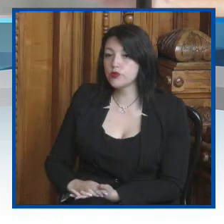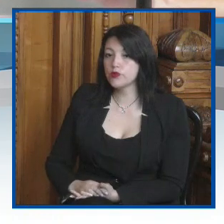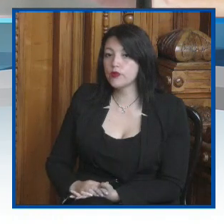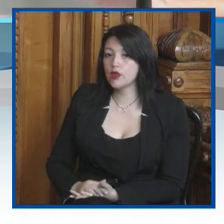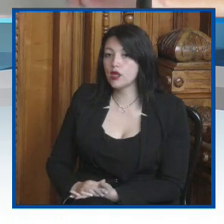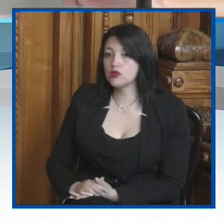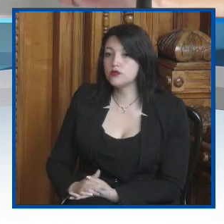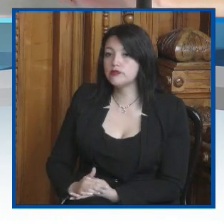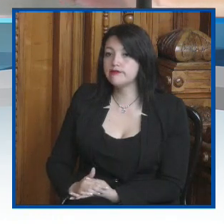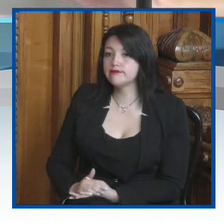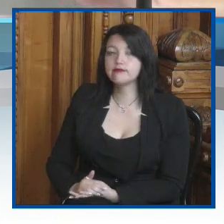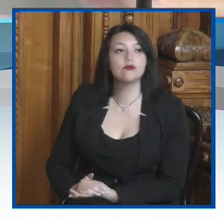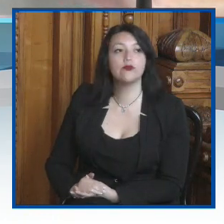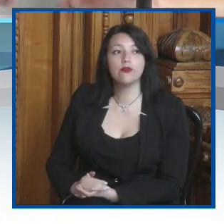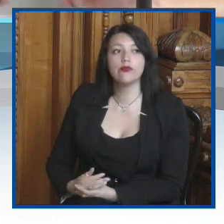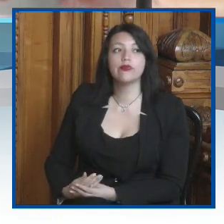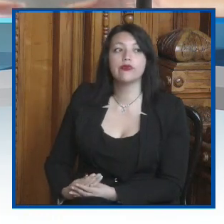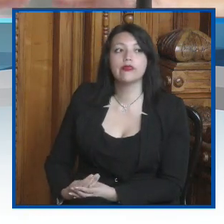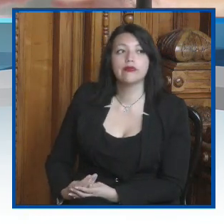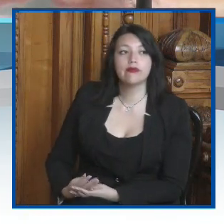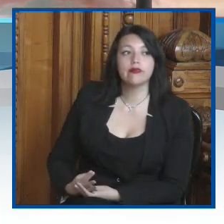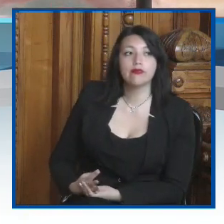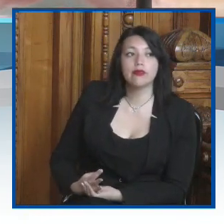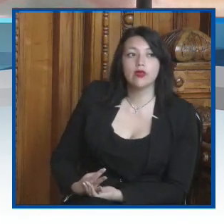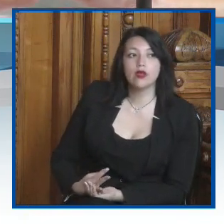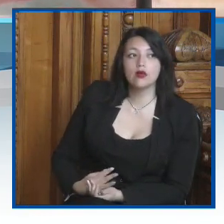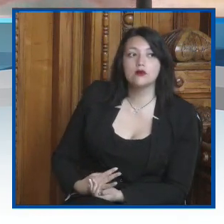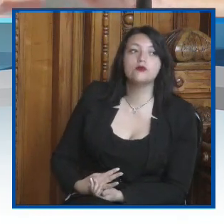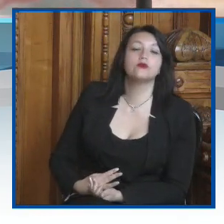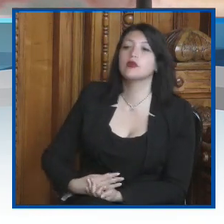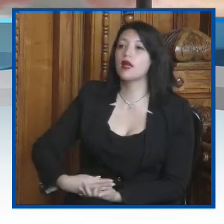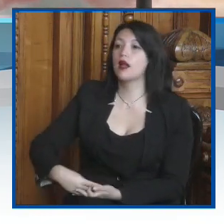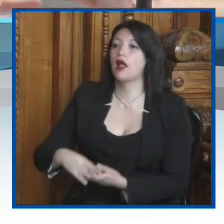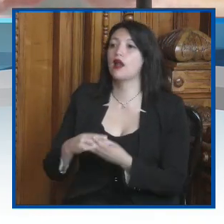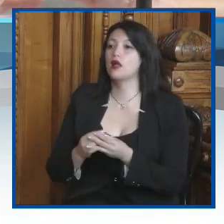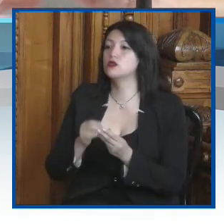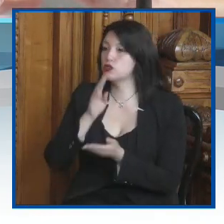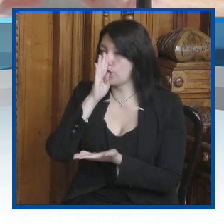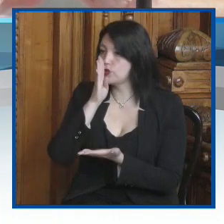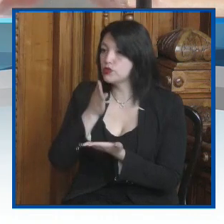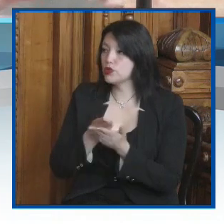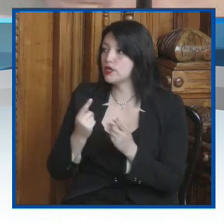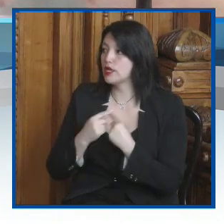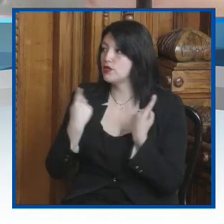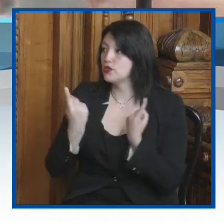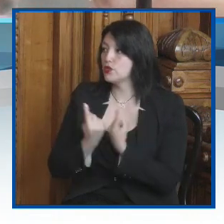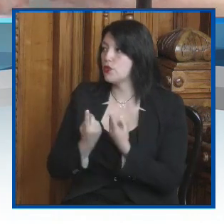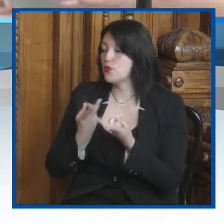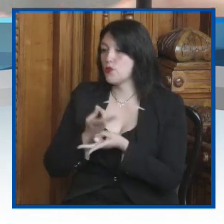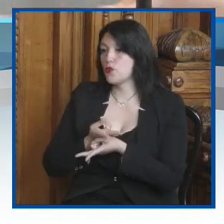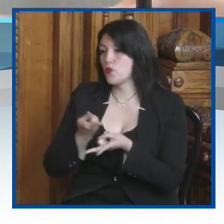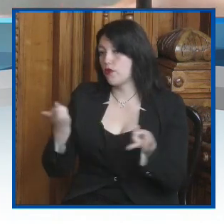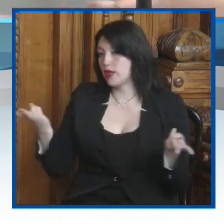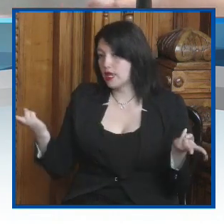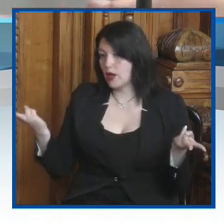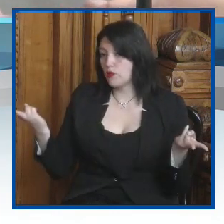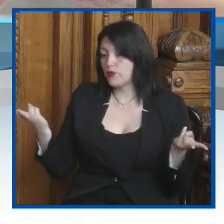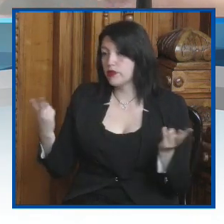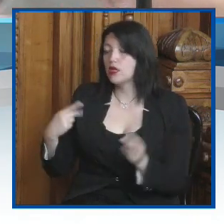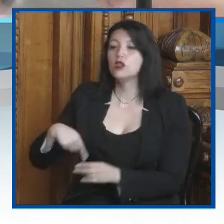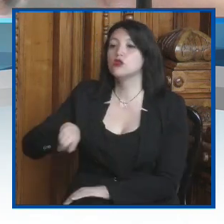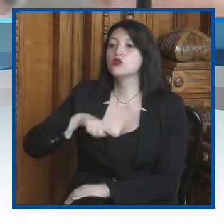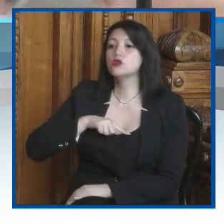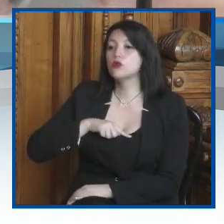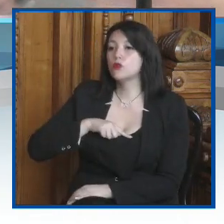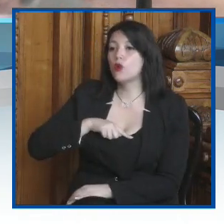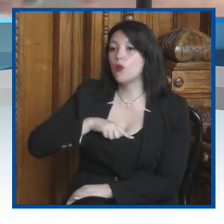Tomamos el recaudo, obviamente, de anonimizar las resoluciones que nosotros publicamos. ¿Por qué? Porque somos un juzgado penal y